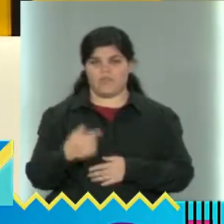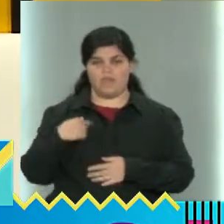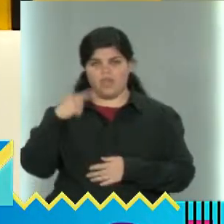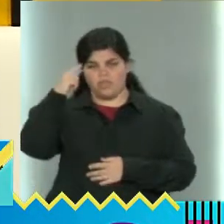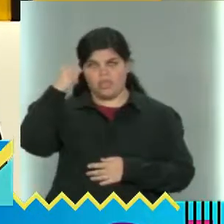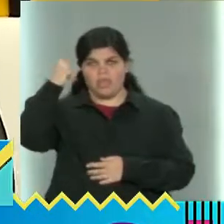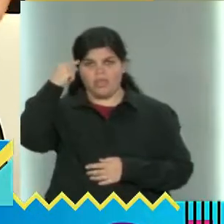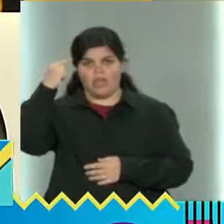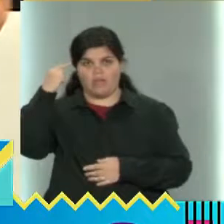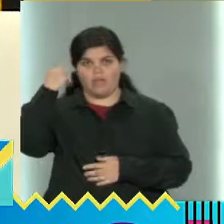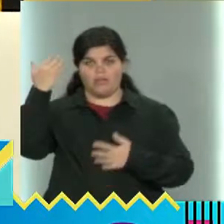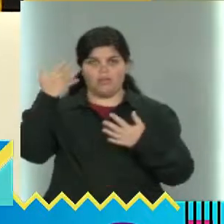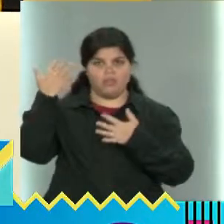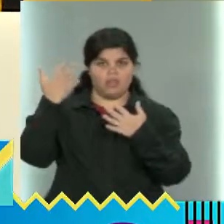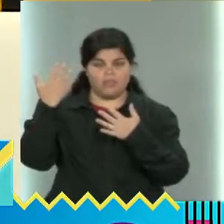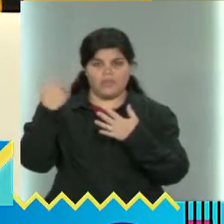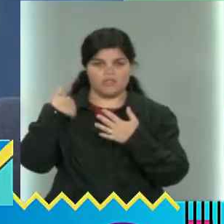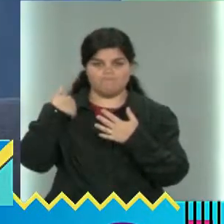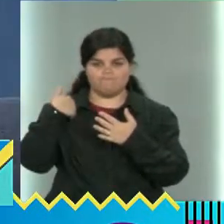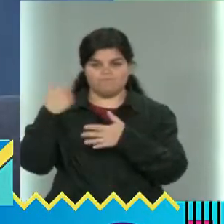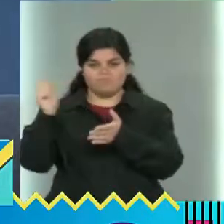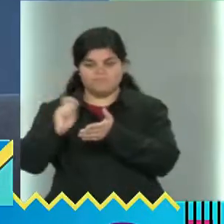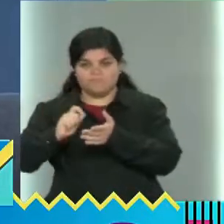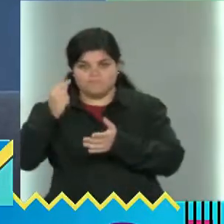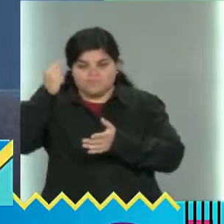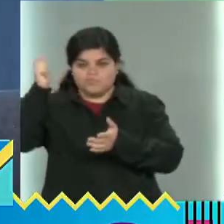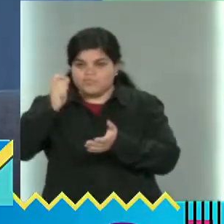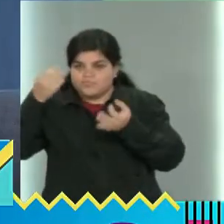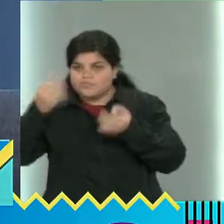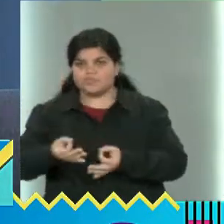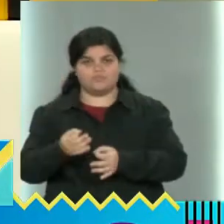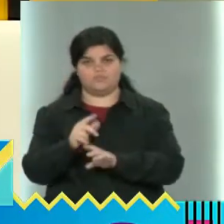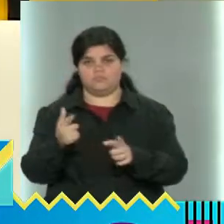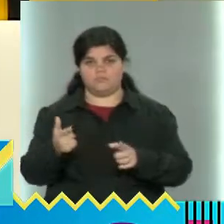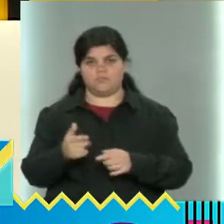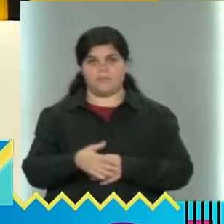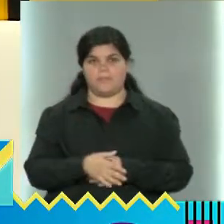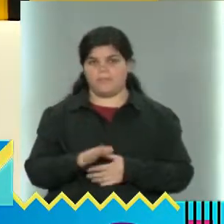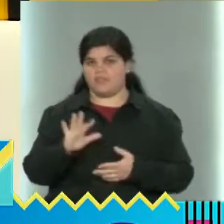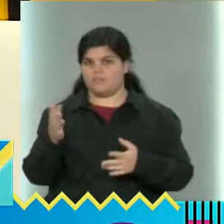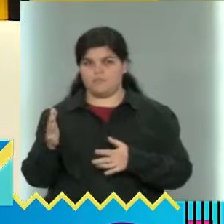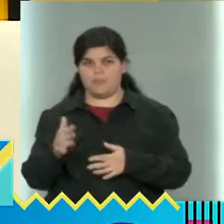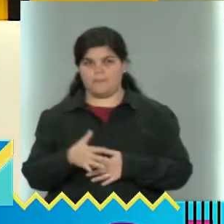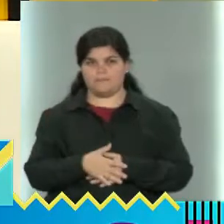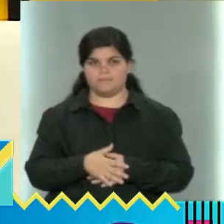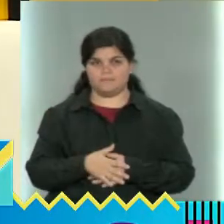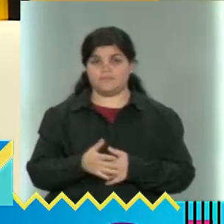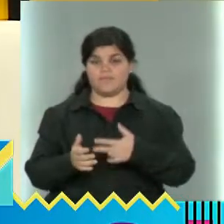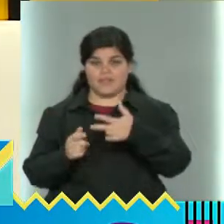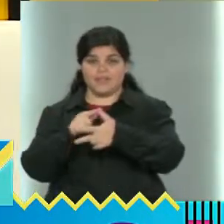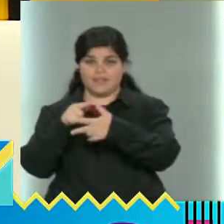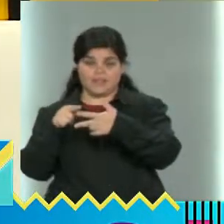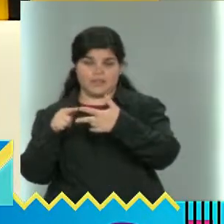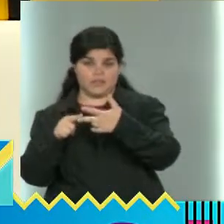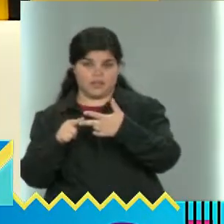las musas están un poco dormidas. Pero tengo varias, 3 novelas sin